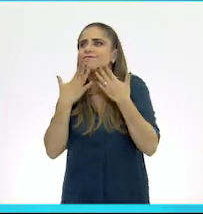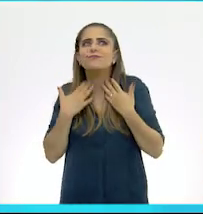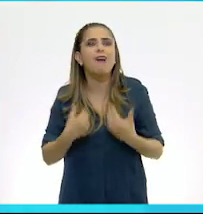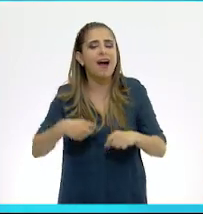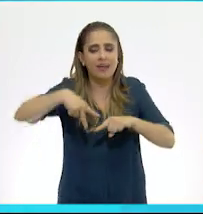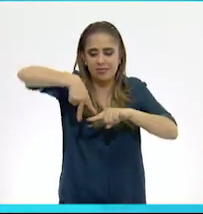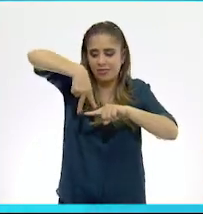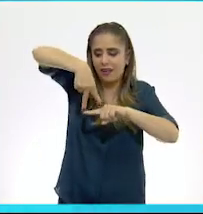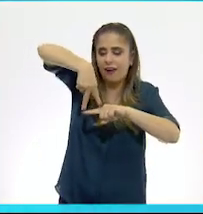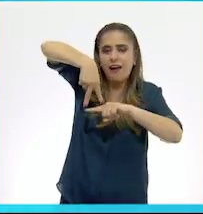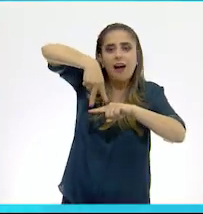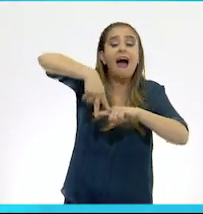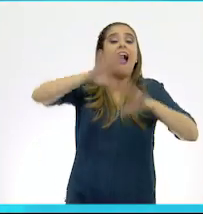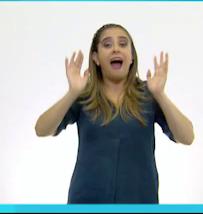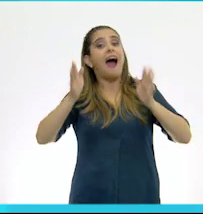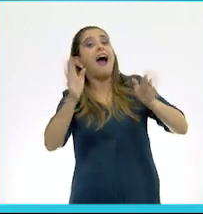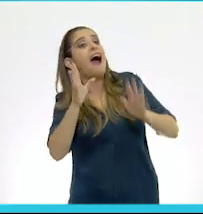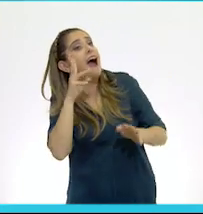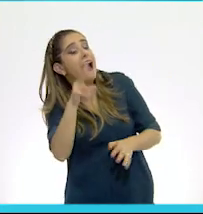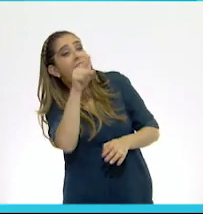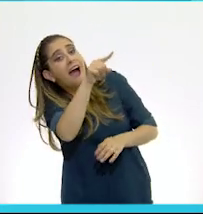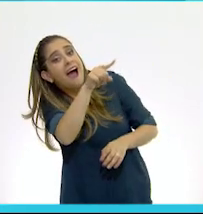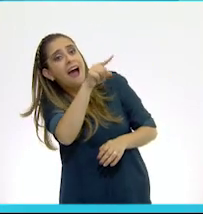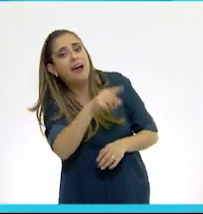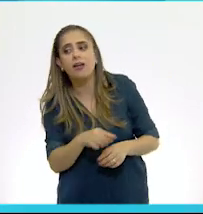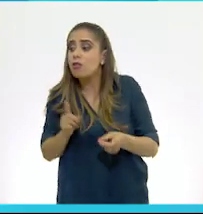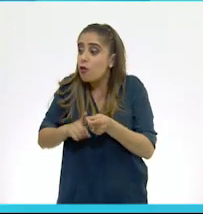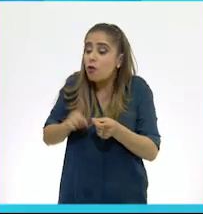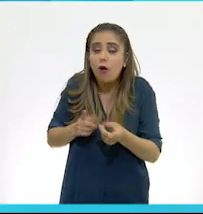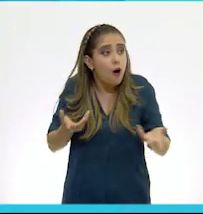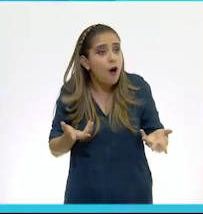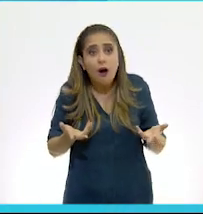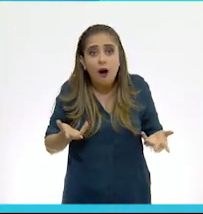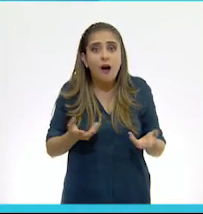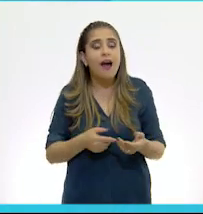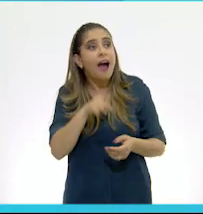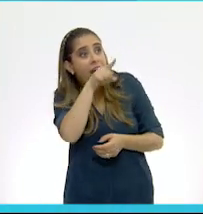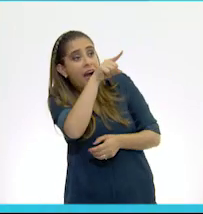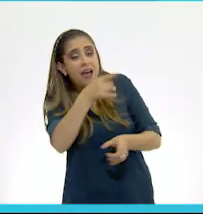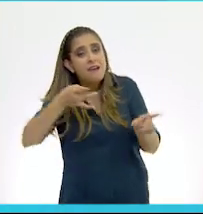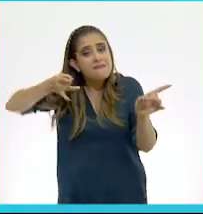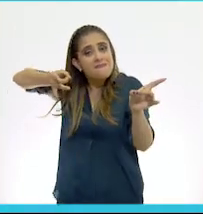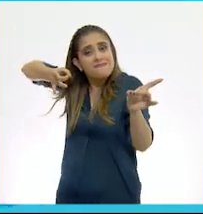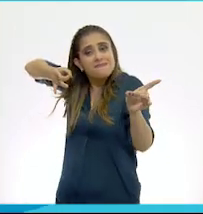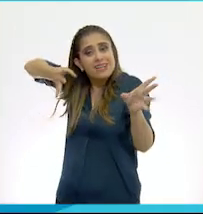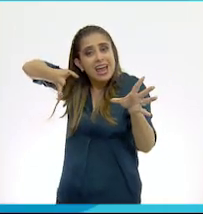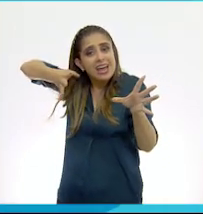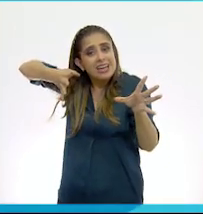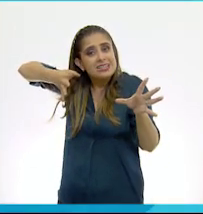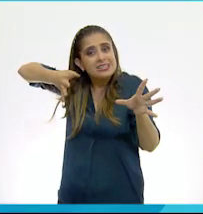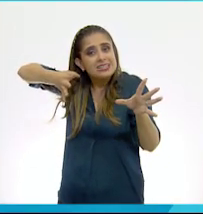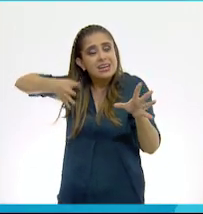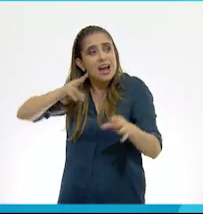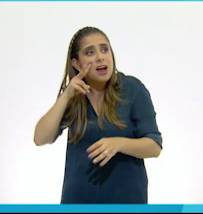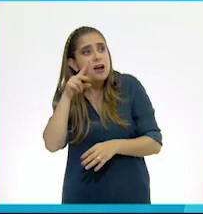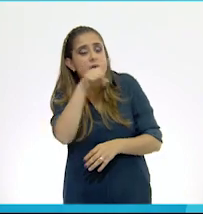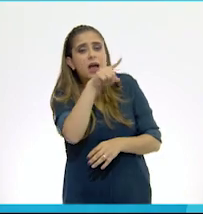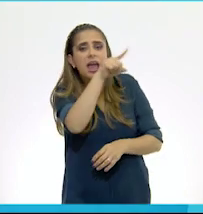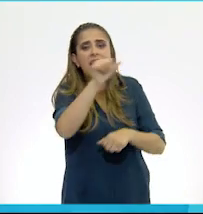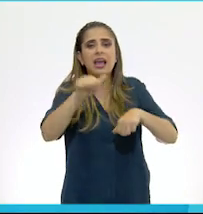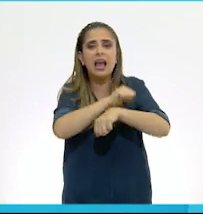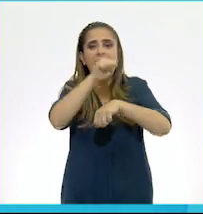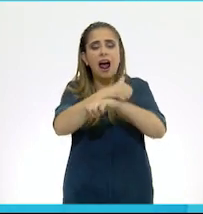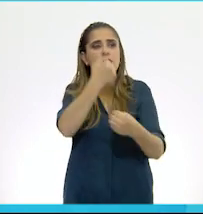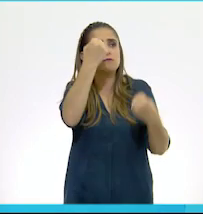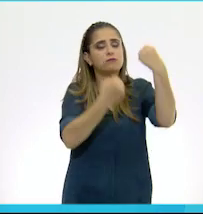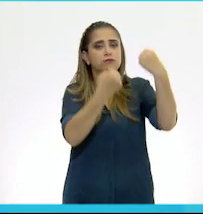triángulo. Un triángulo! ¡Ya vi un triángulo! ¿Dónde, dónde? ¡Allá, mira, en esa flecha! Oh. ¡En la señal de tránsito! ¡Oh,